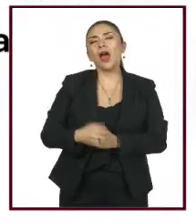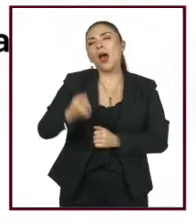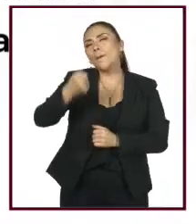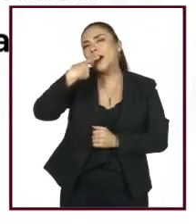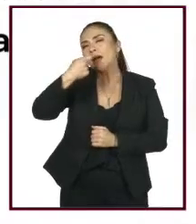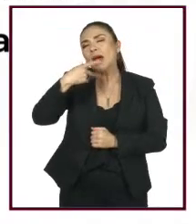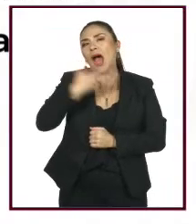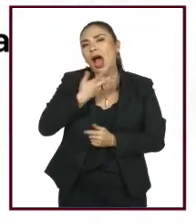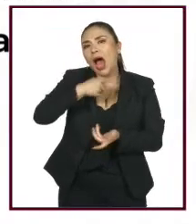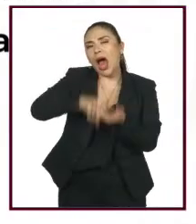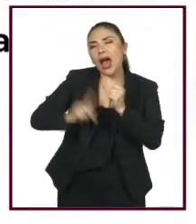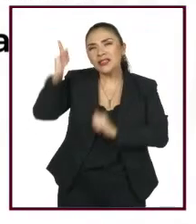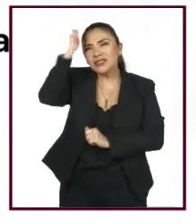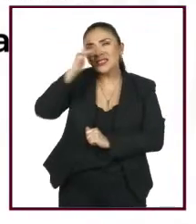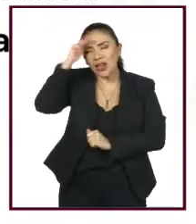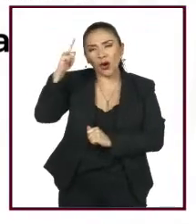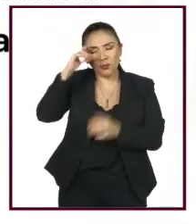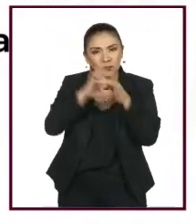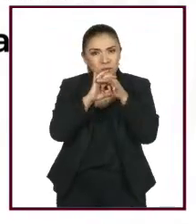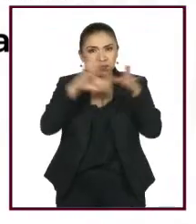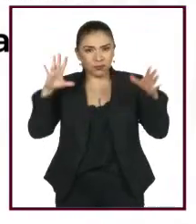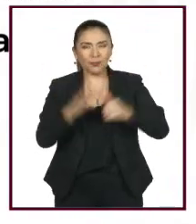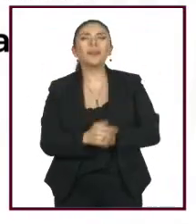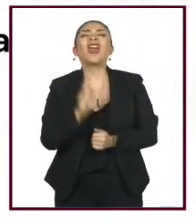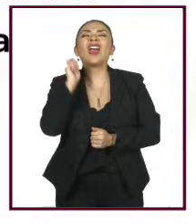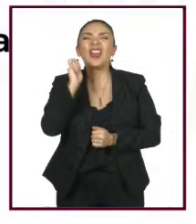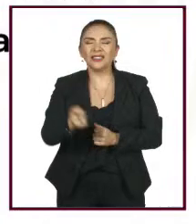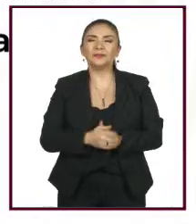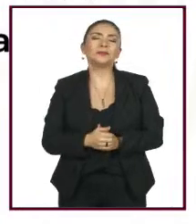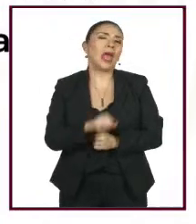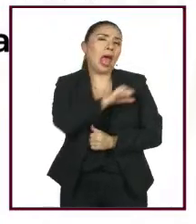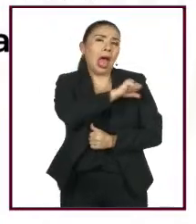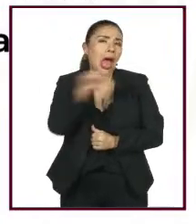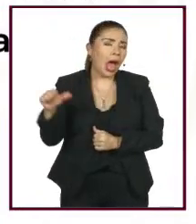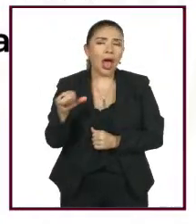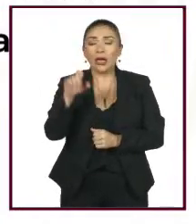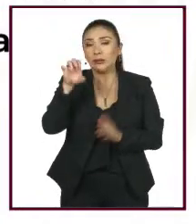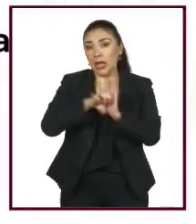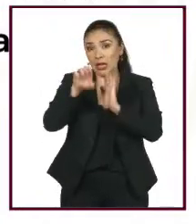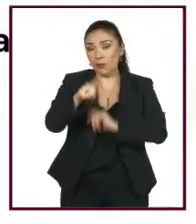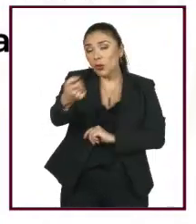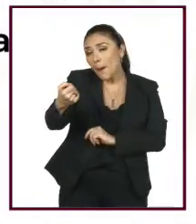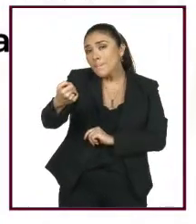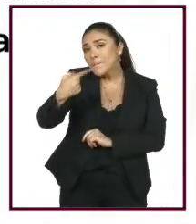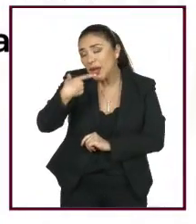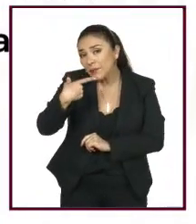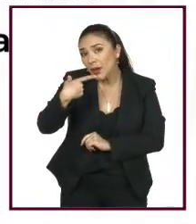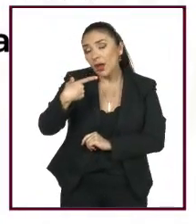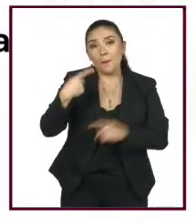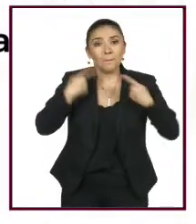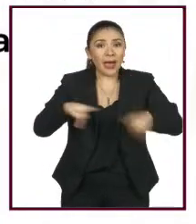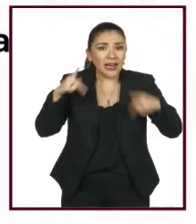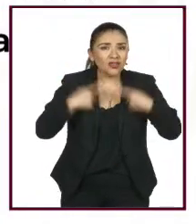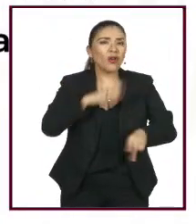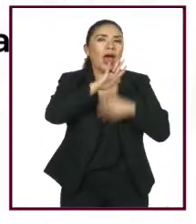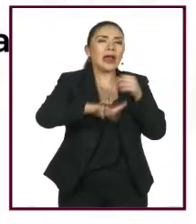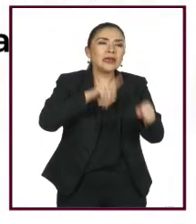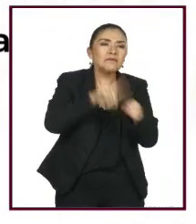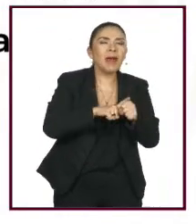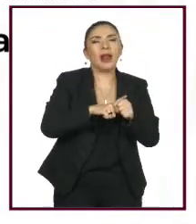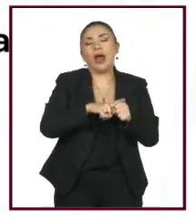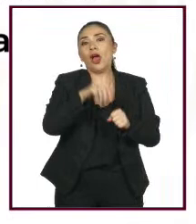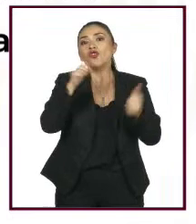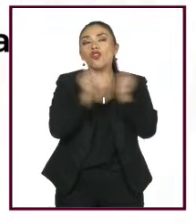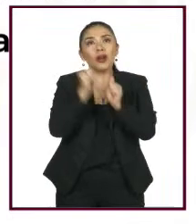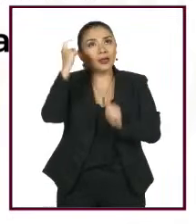psicoactiva. La sustancia psicoactiva es toda sustancia que introducida al organismo vivo y actúa sobre el sistema